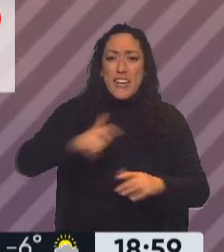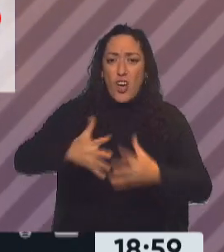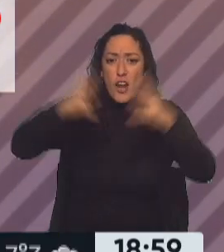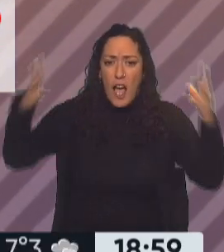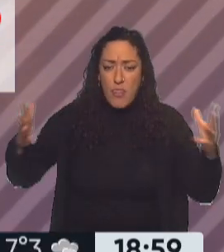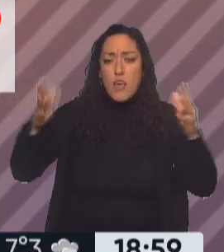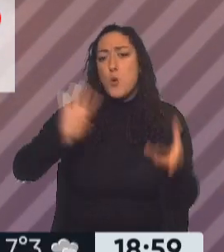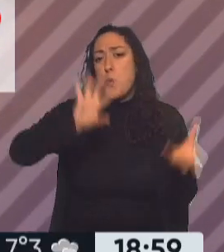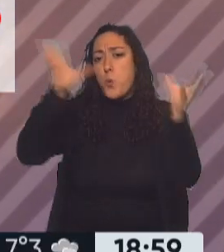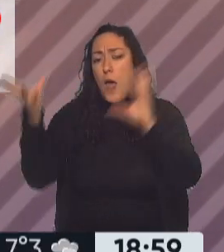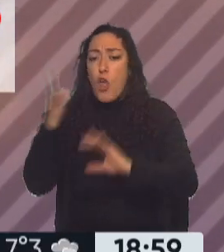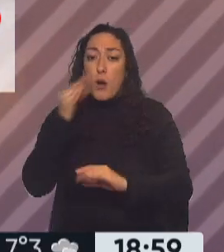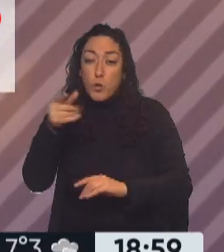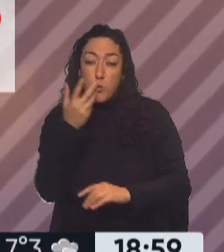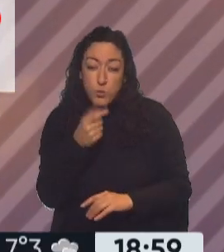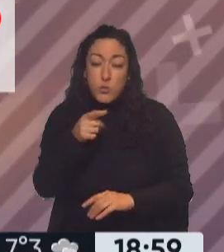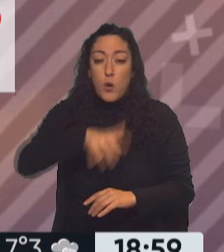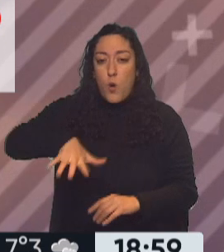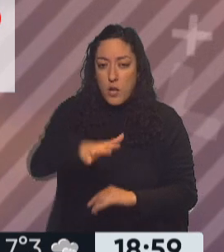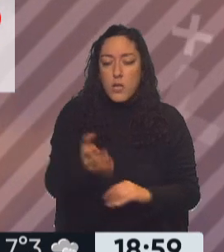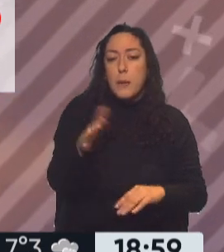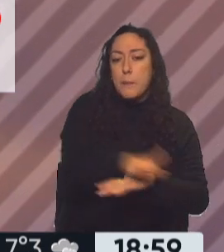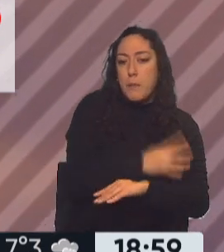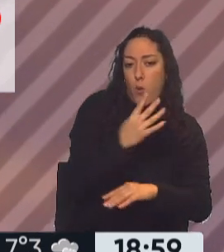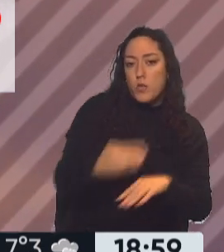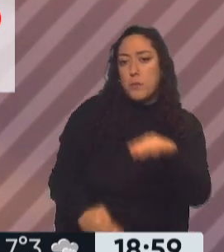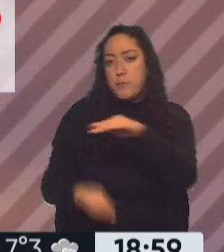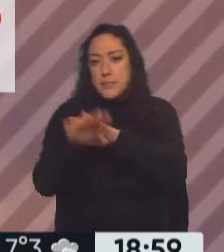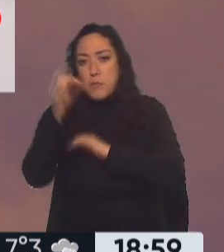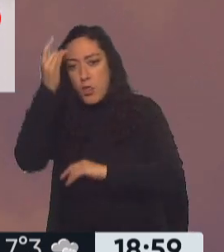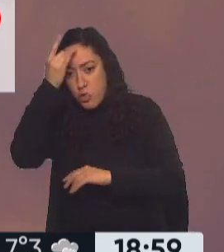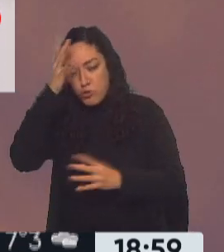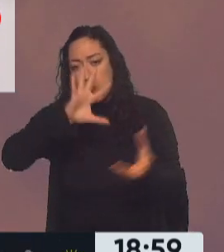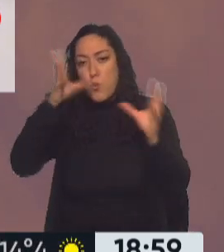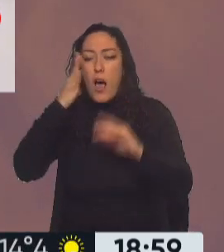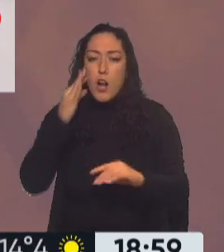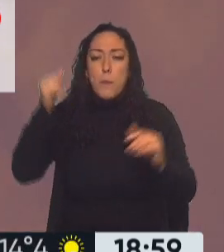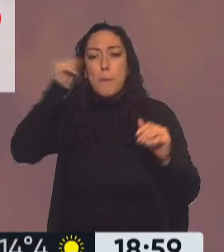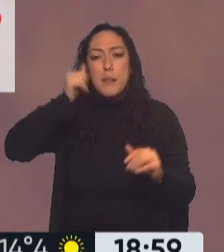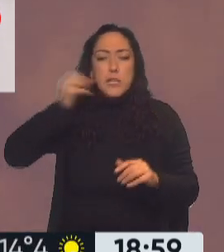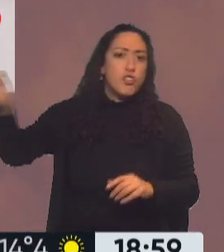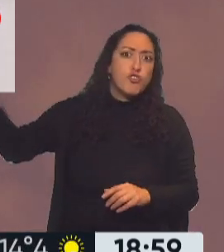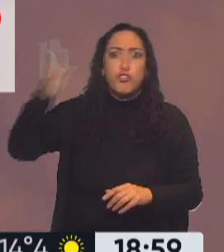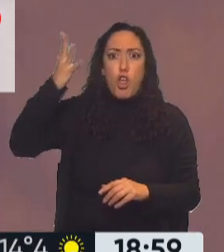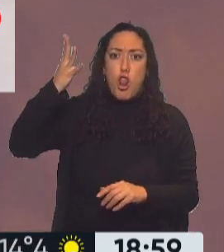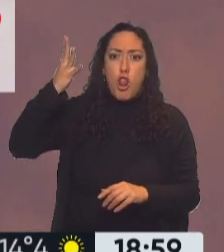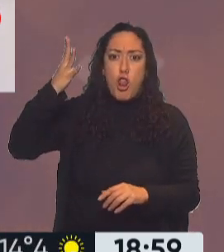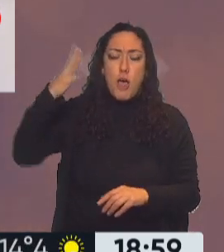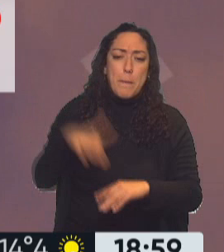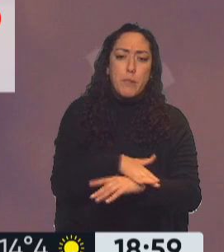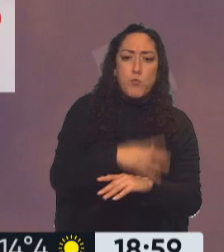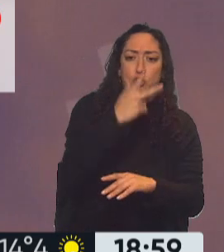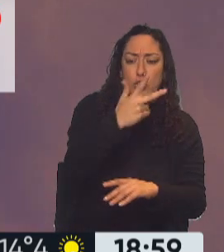de nubosidad, Horacio, que a vos te gusta Río Grande. Sí. Mínima de 4, máxima de 12, algo de nubosidad. Mar de Plata, sol pleno, mira. Qué lindo, 3 de